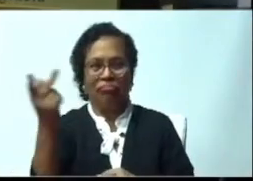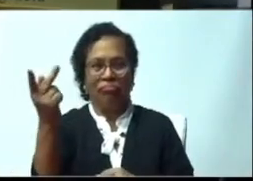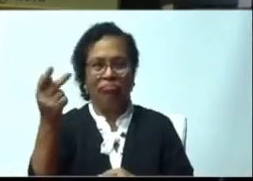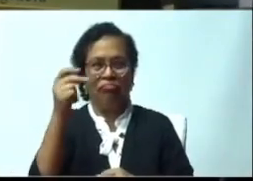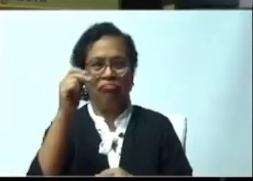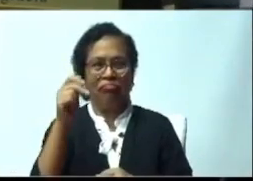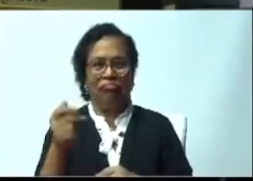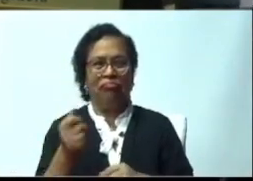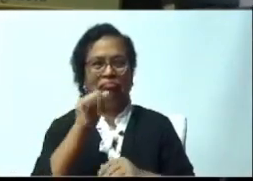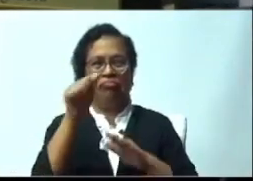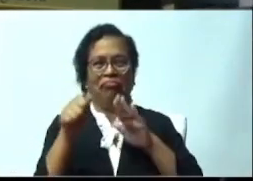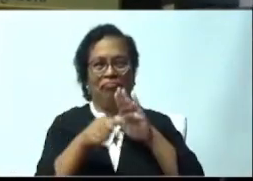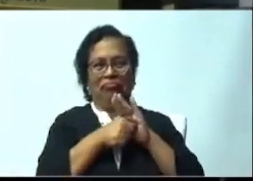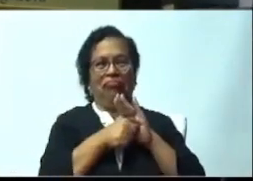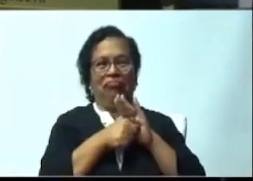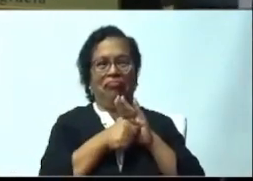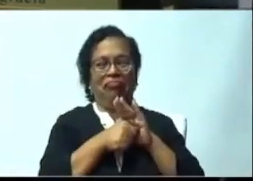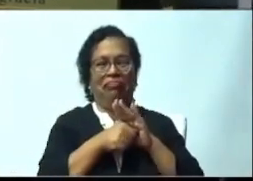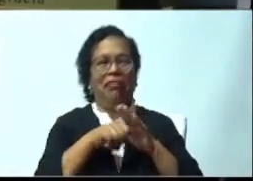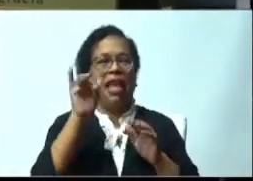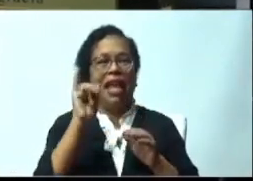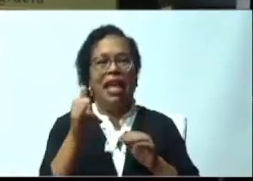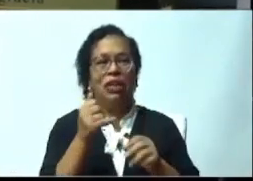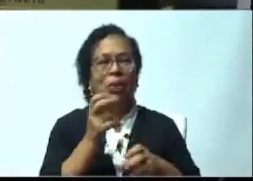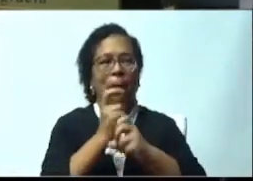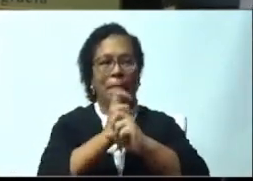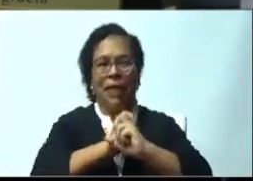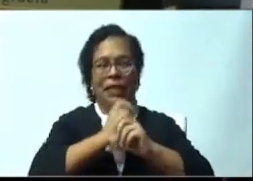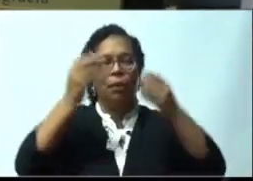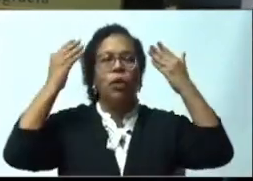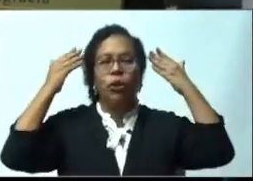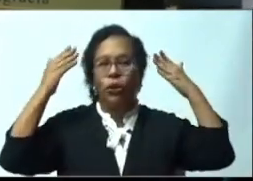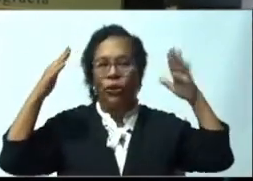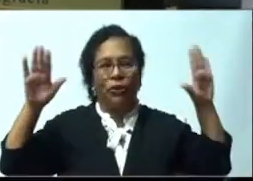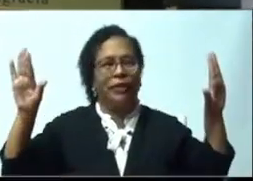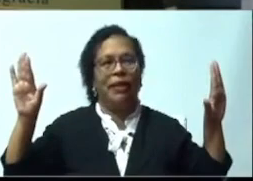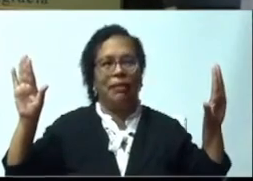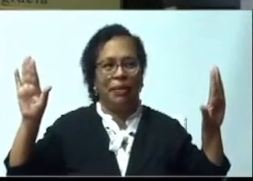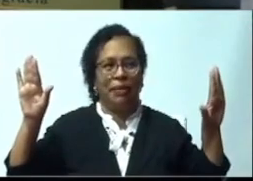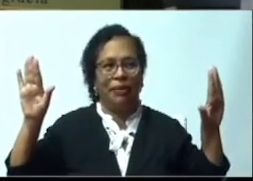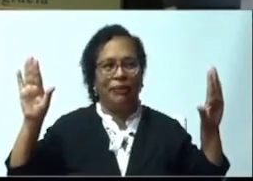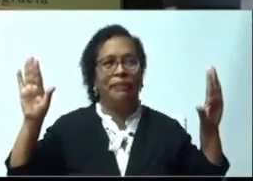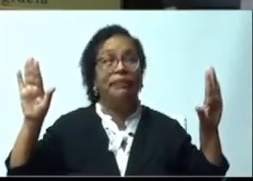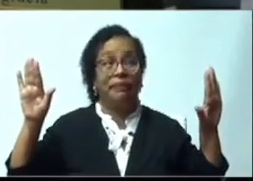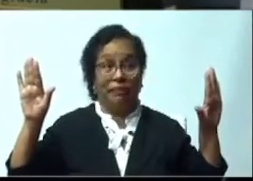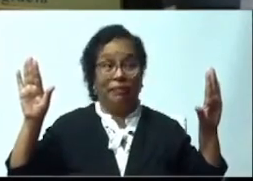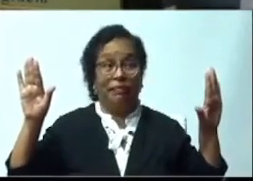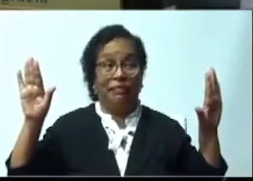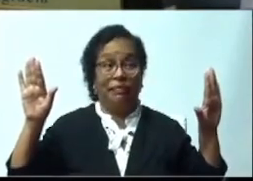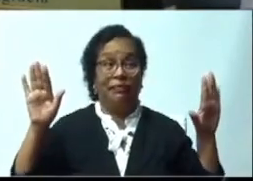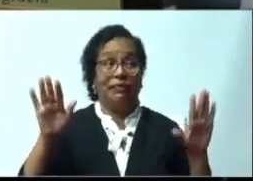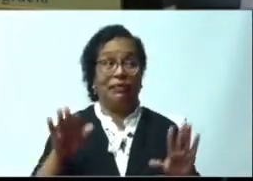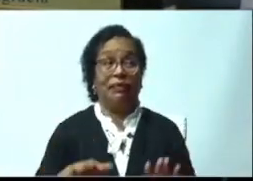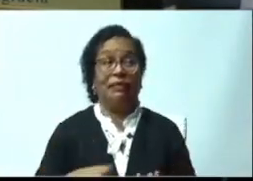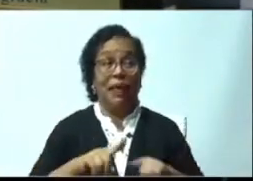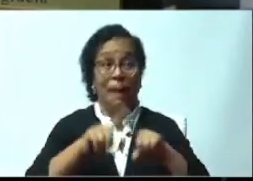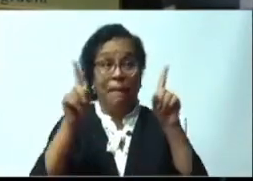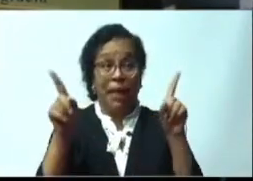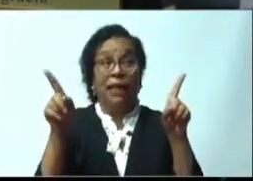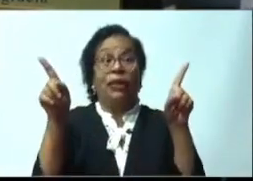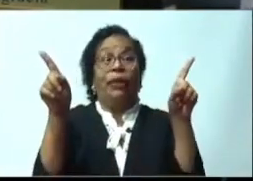bajo qué condiciones, pues se han ejecutado también como ingreso de ustedes. Pero además, ustedes han